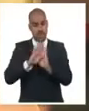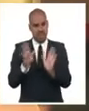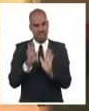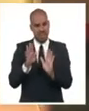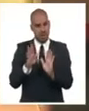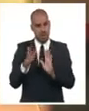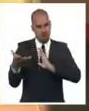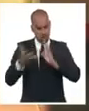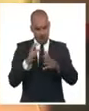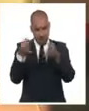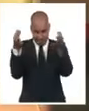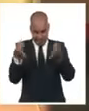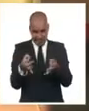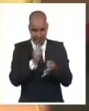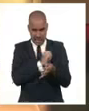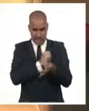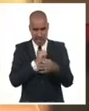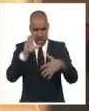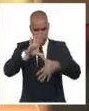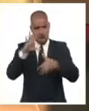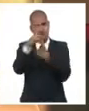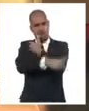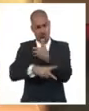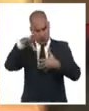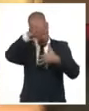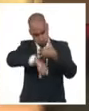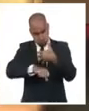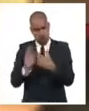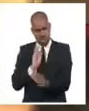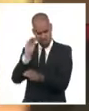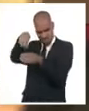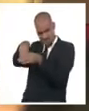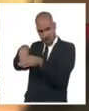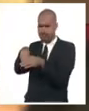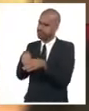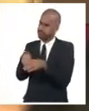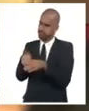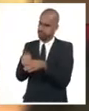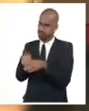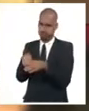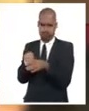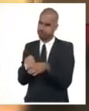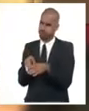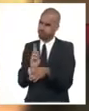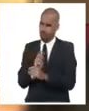diseño original por parte del gobierno de Estados Unidos, de su pretensión inicial, estaba